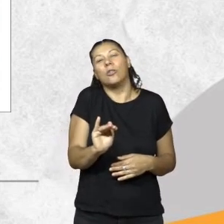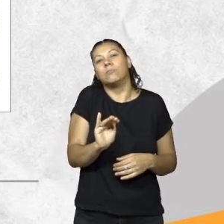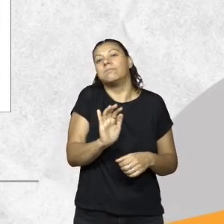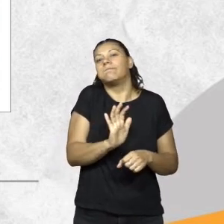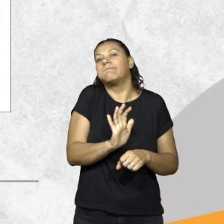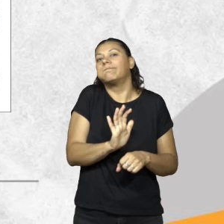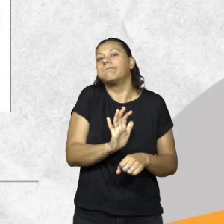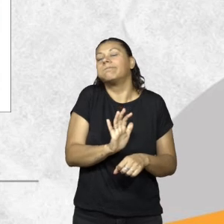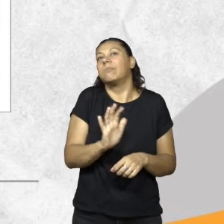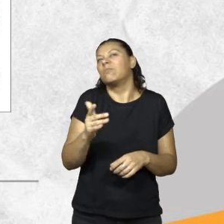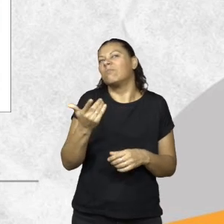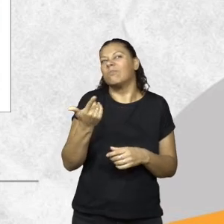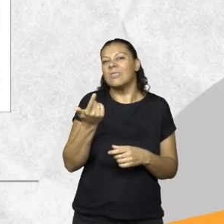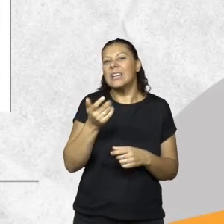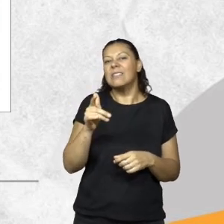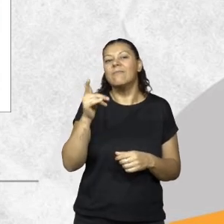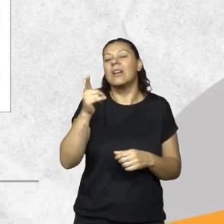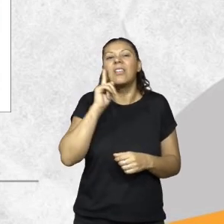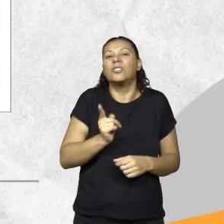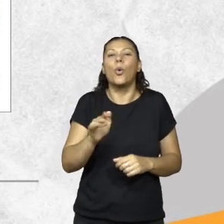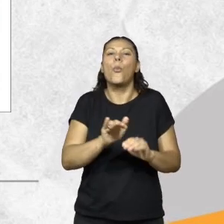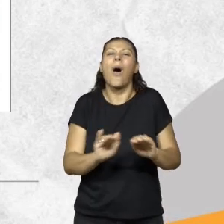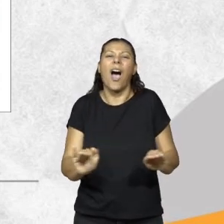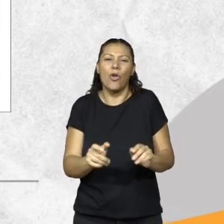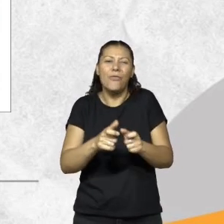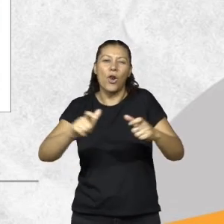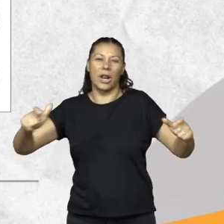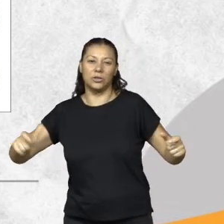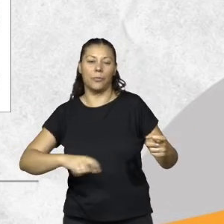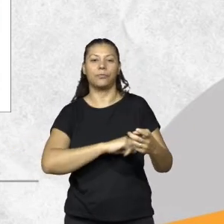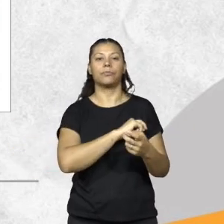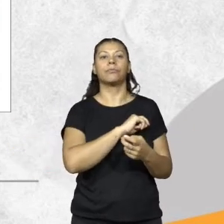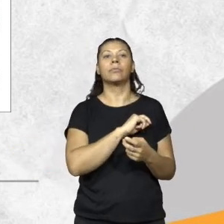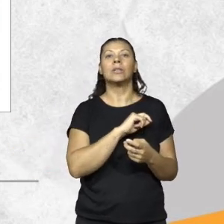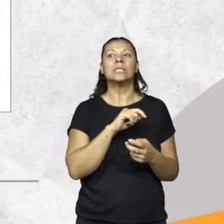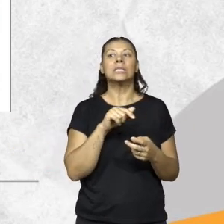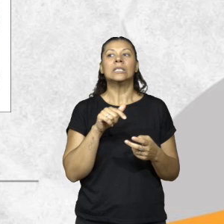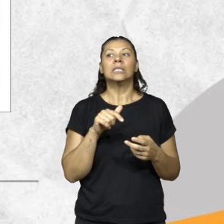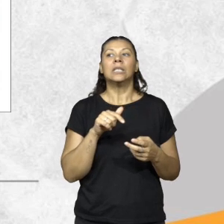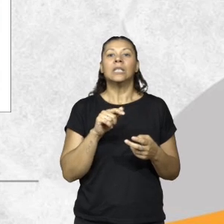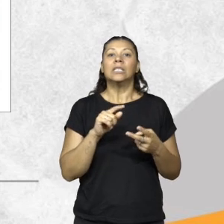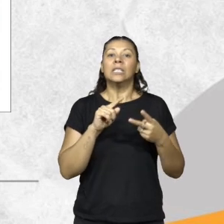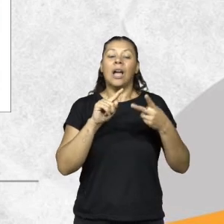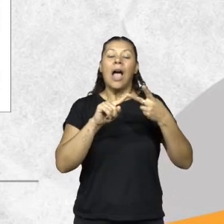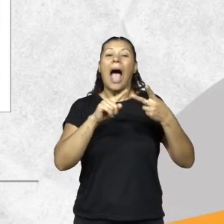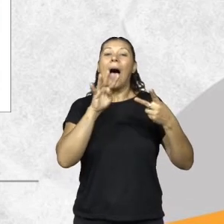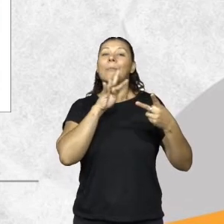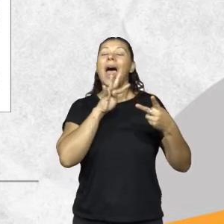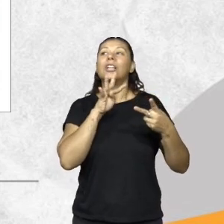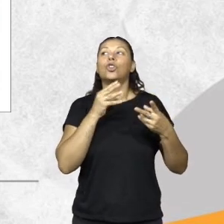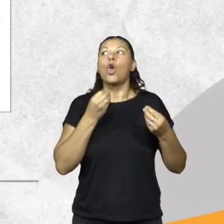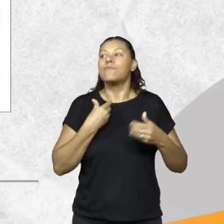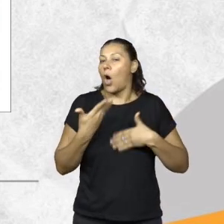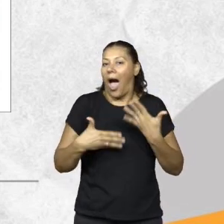riesgo bajo de que hayan floraciones de cianobacterias. ¿Qué restricción le damos al amarillo? Simplemente